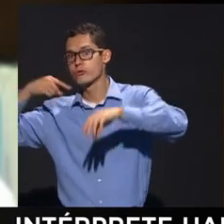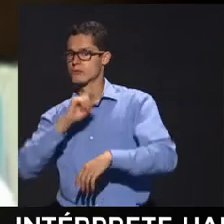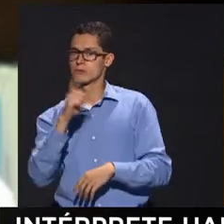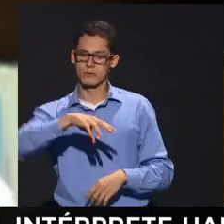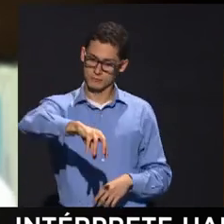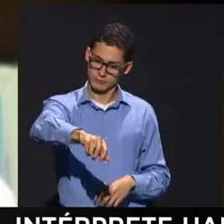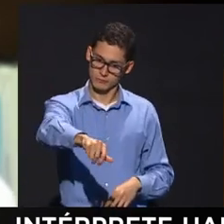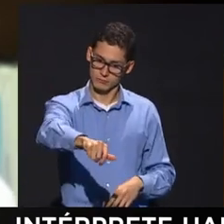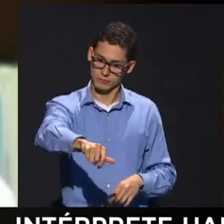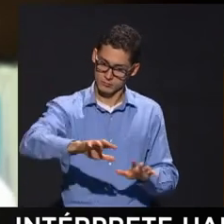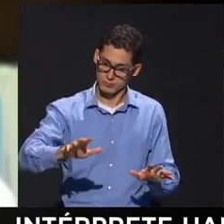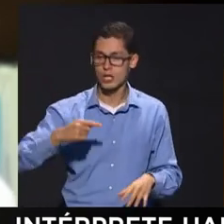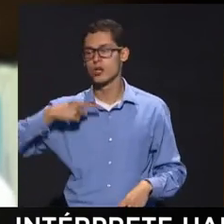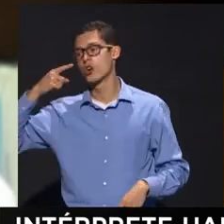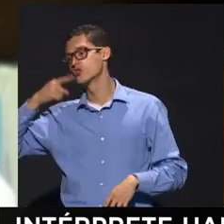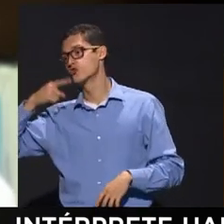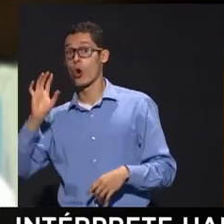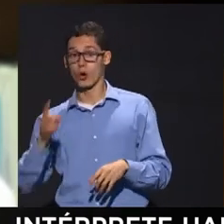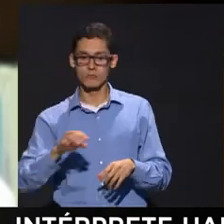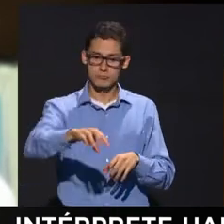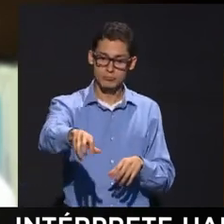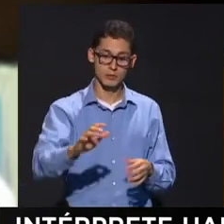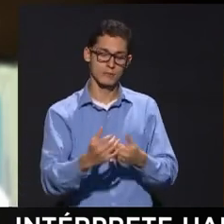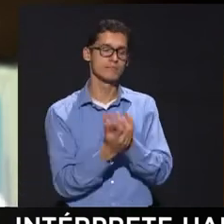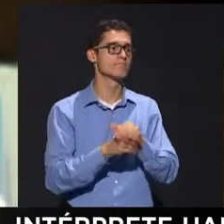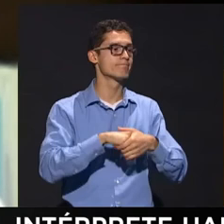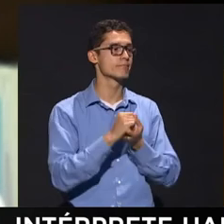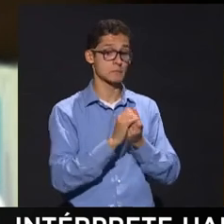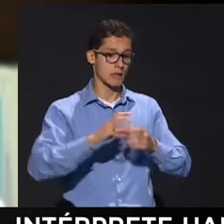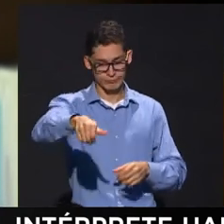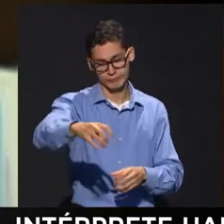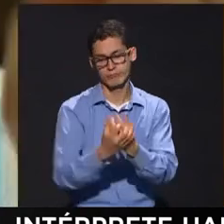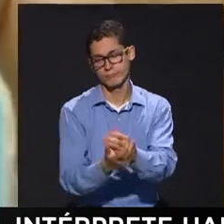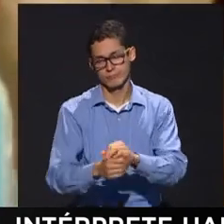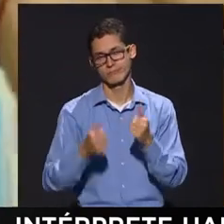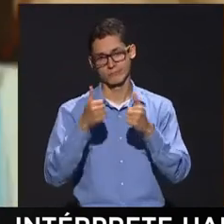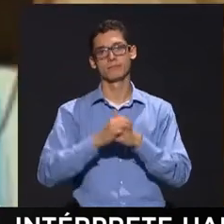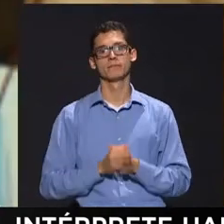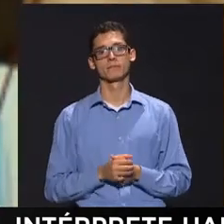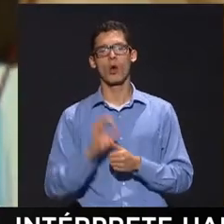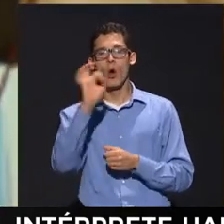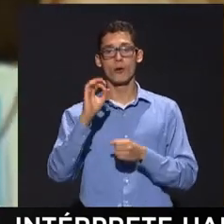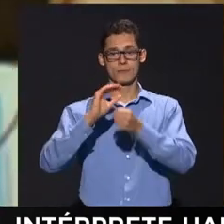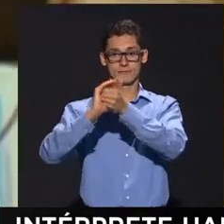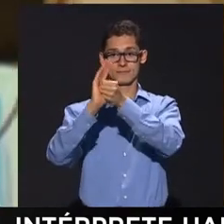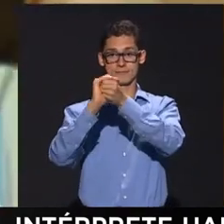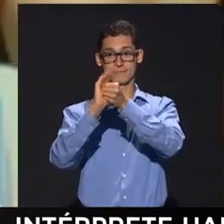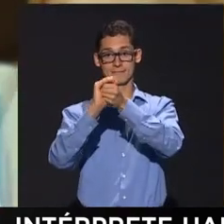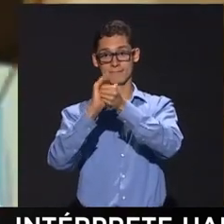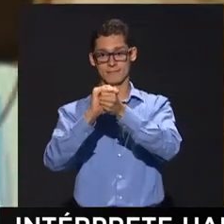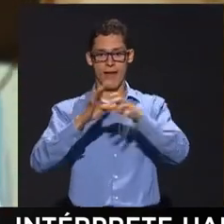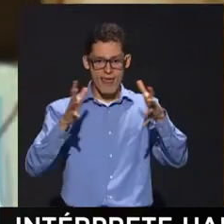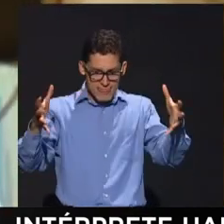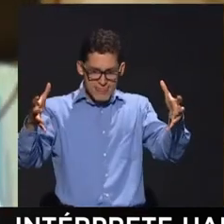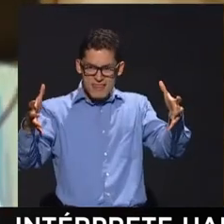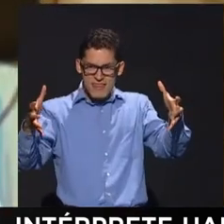llave cerrada es absolutamente increíble. Los servicios sanitarios, cuando el sanitario es de los antiguos que tienen tanques grandes,